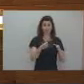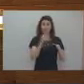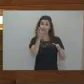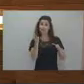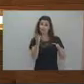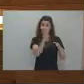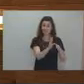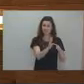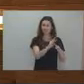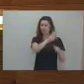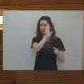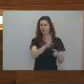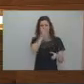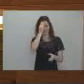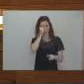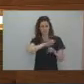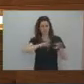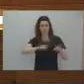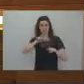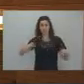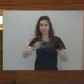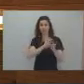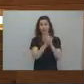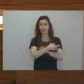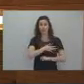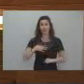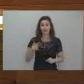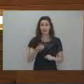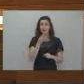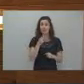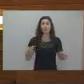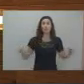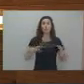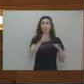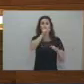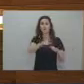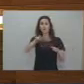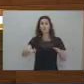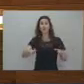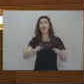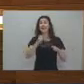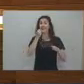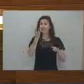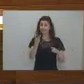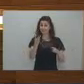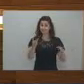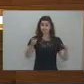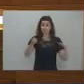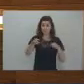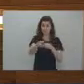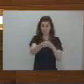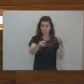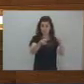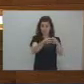creo, sinceramente, que la mayor parte de la gente que quiere cambio está pensando en unidad popular, no en tripartito. Y no en tripartito